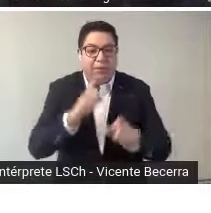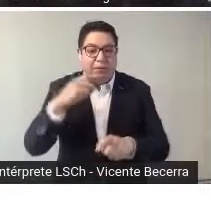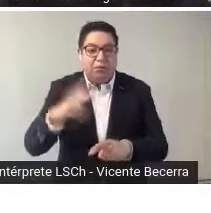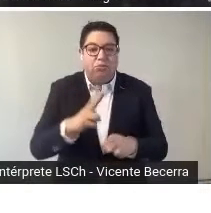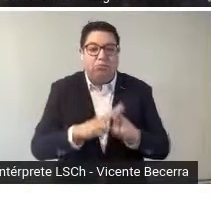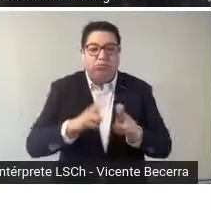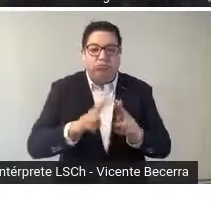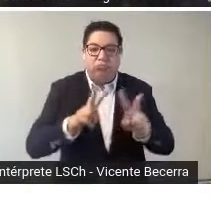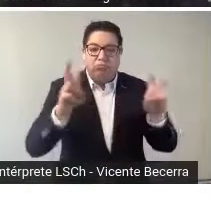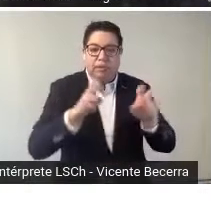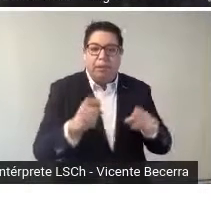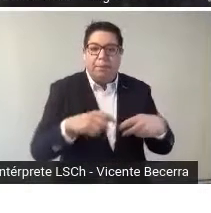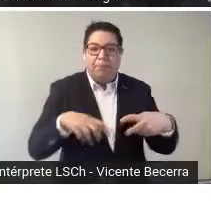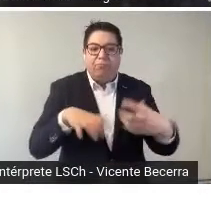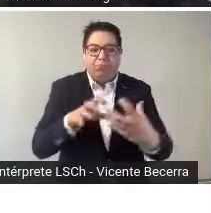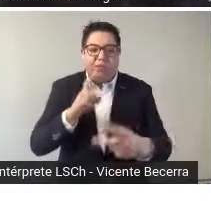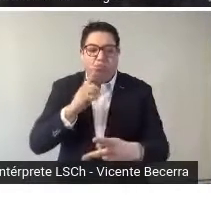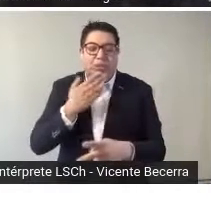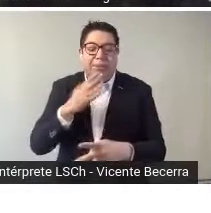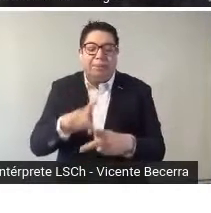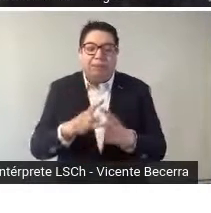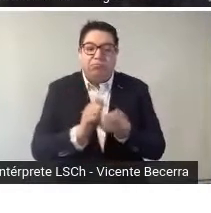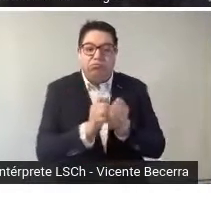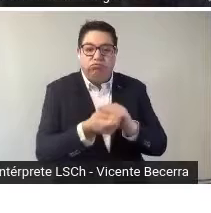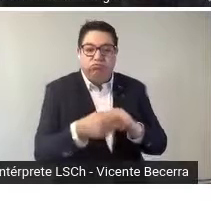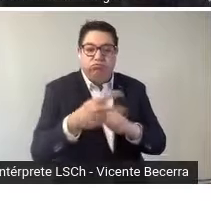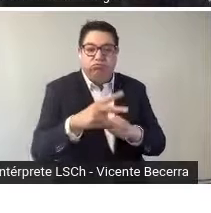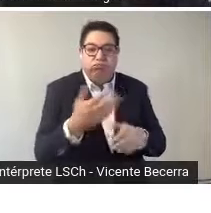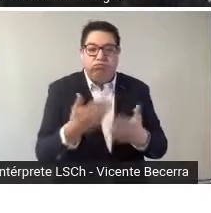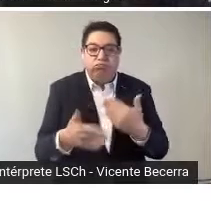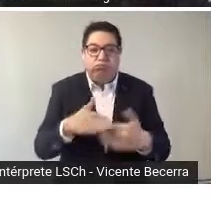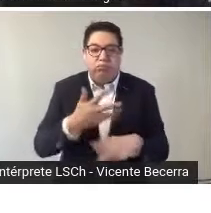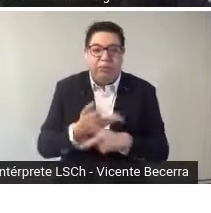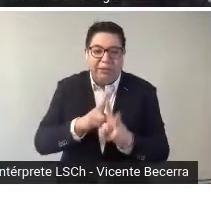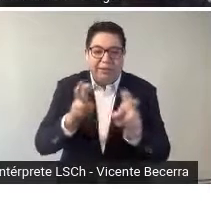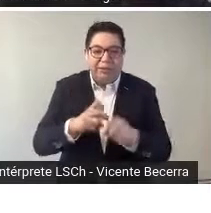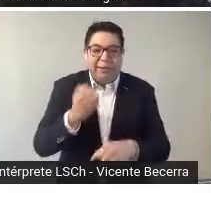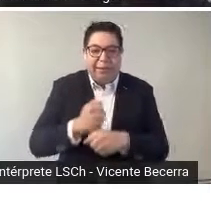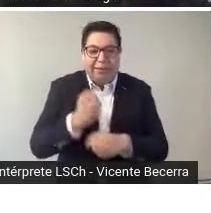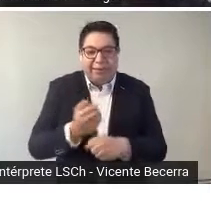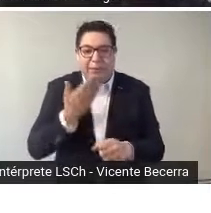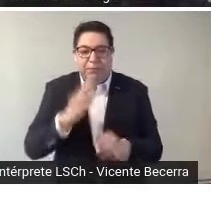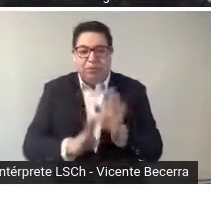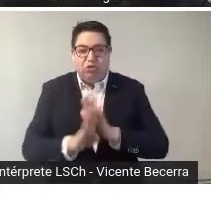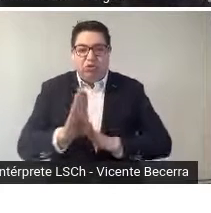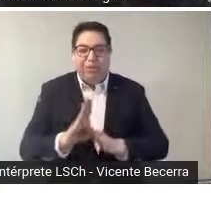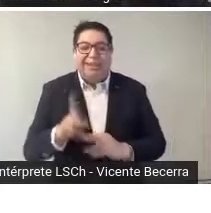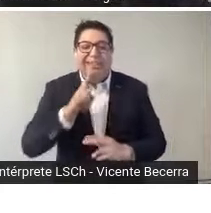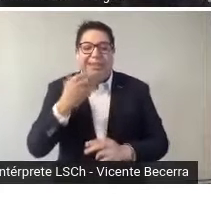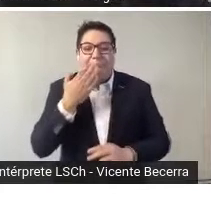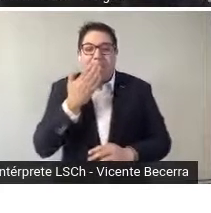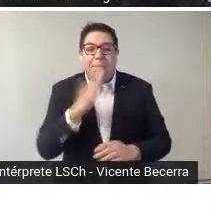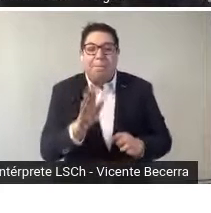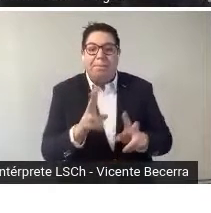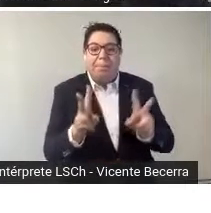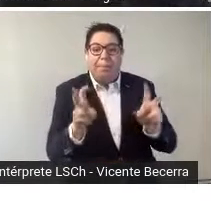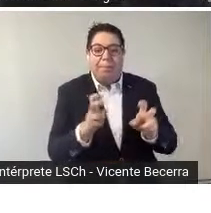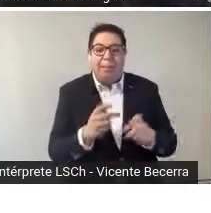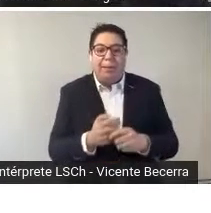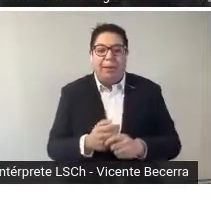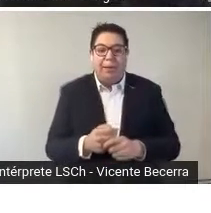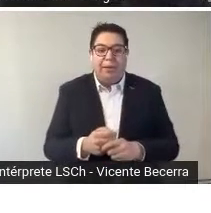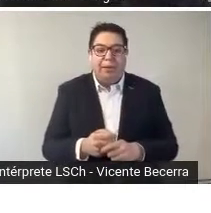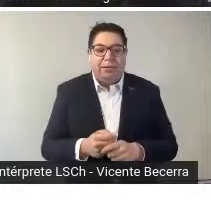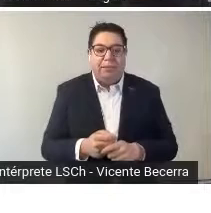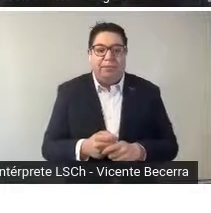virtual. Cómo acelerar la transformación digital de la dirección de trabajo. Cómo mejoramos o cómo levantamos problemáticas